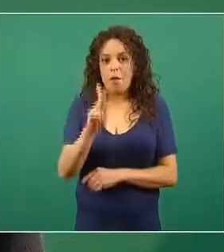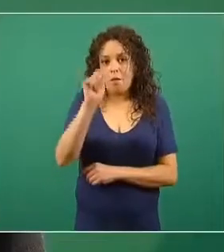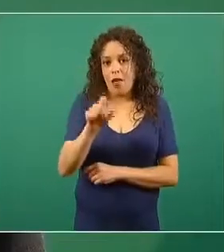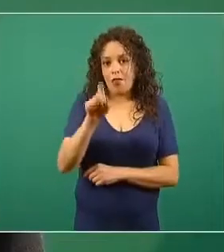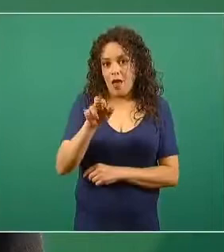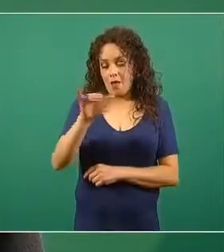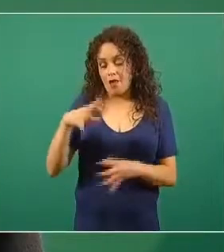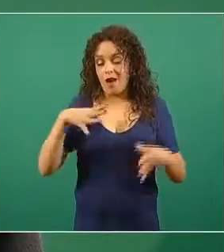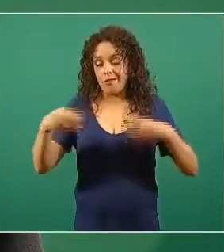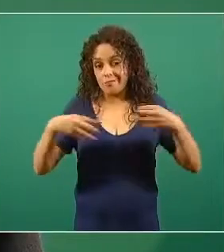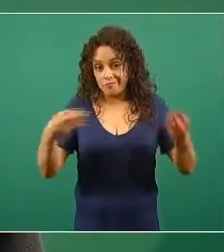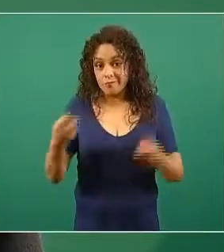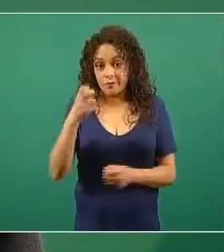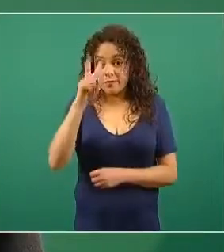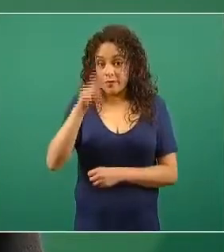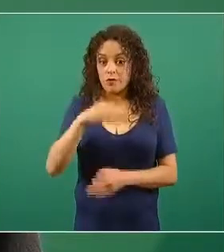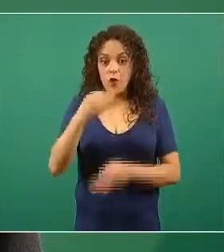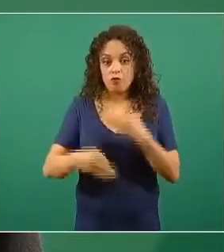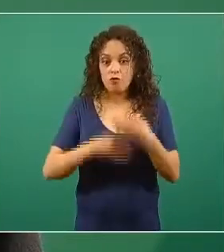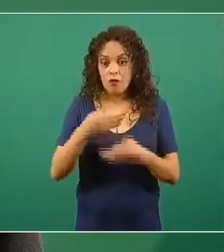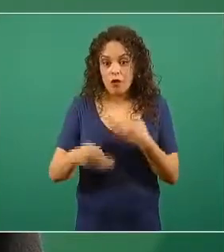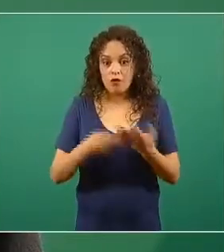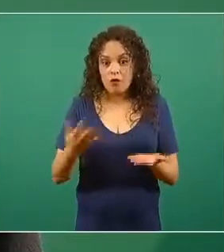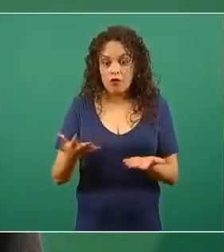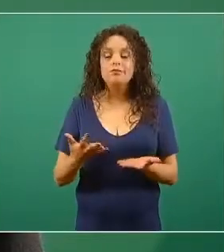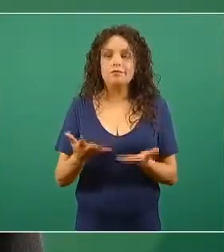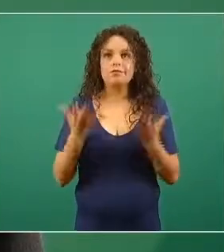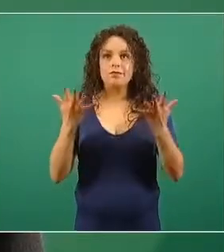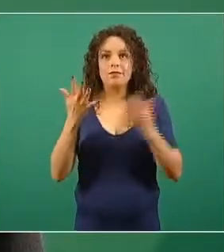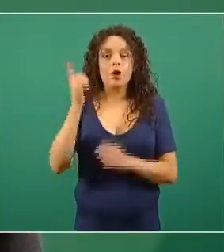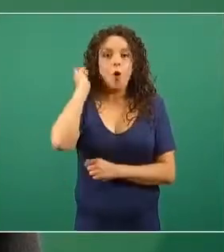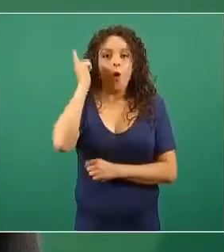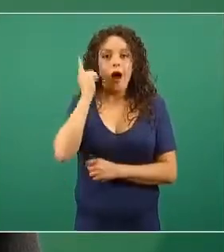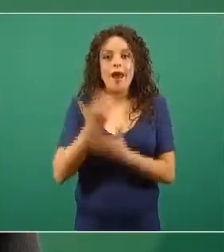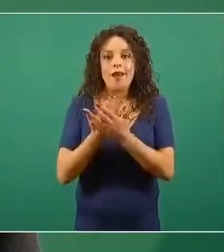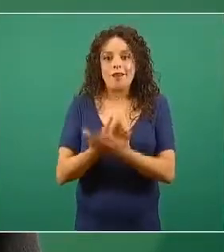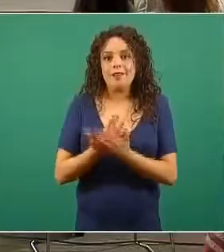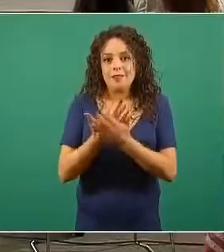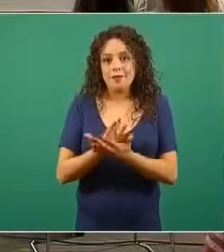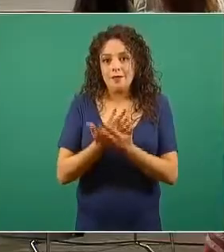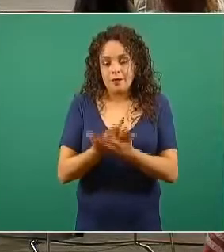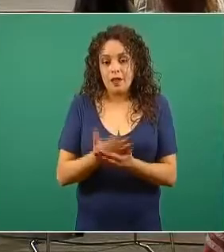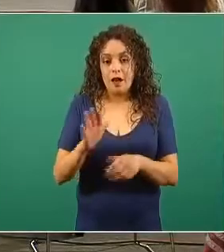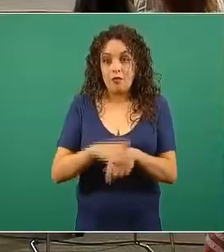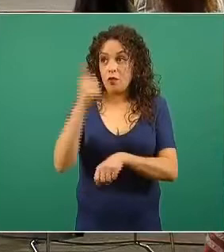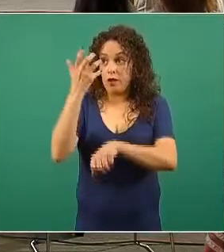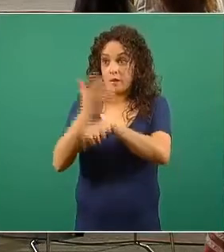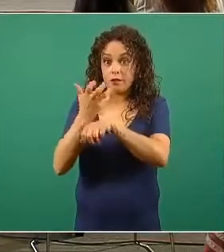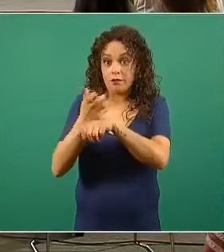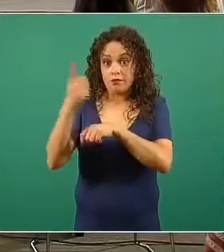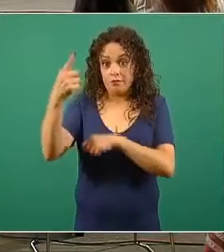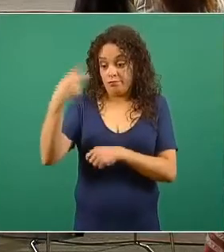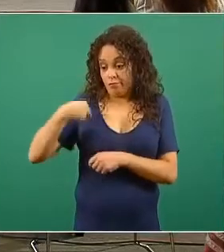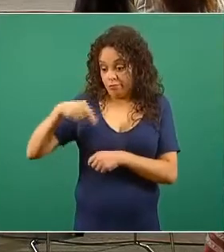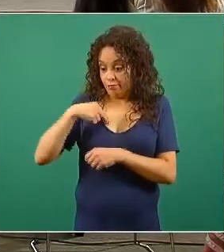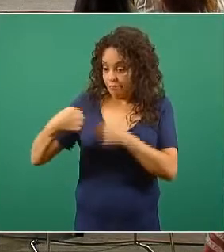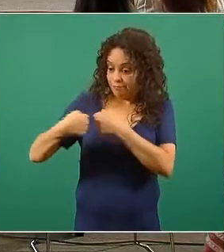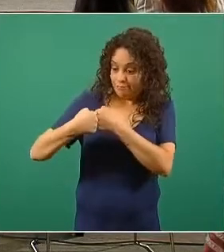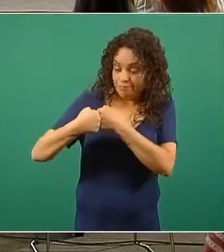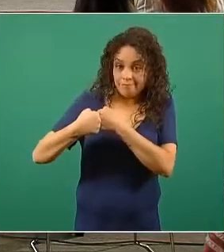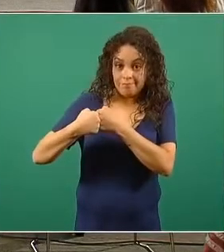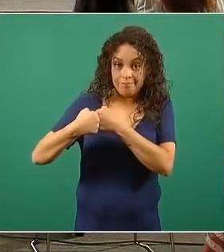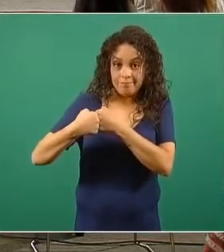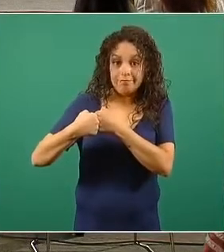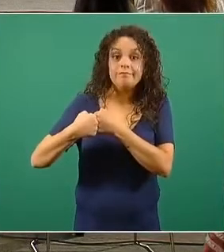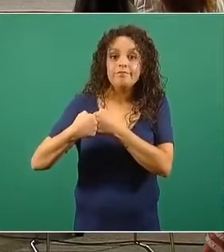mundial. Entonces vamos a estar todos obviamente muy expectantes, y dado que es un país vecino, deseamos que estas acciones